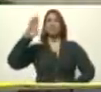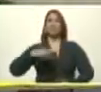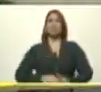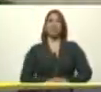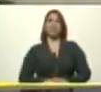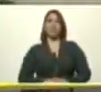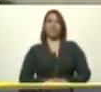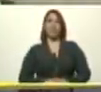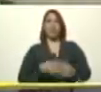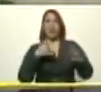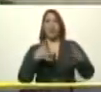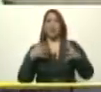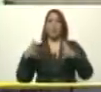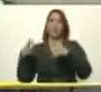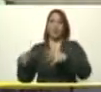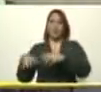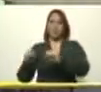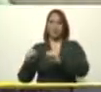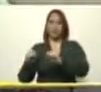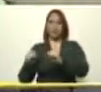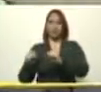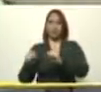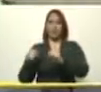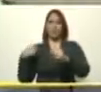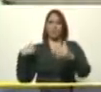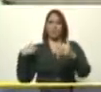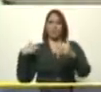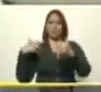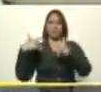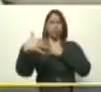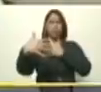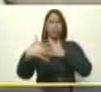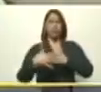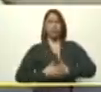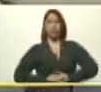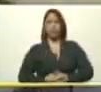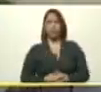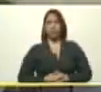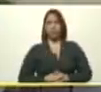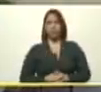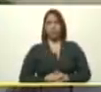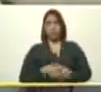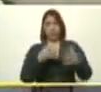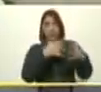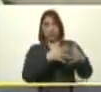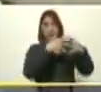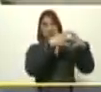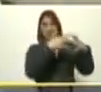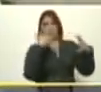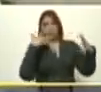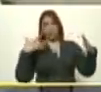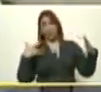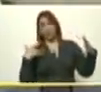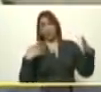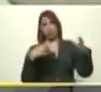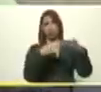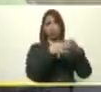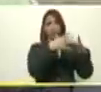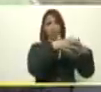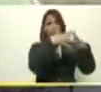capitalismo occidental durante largas décadas desde eeuu las élites de eeuu